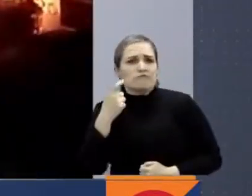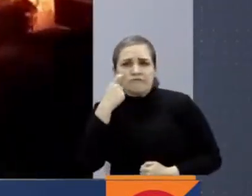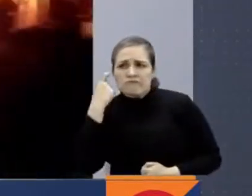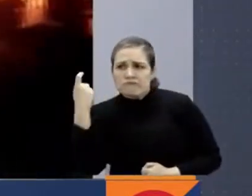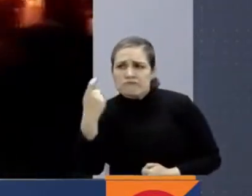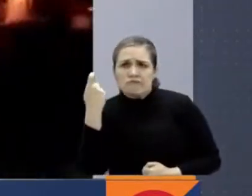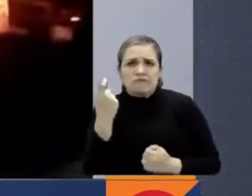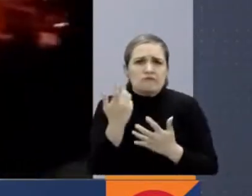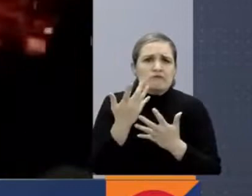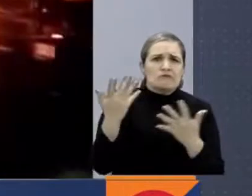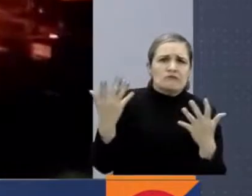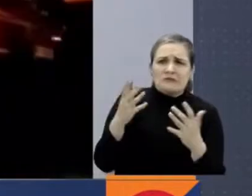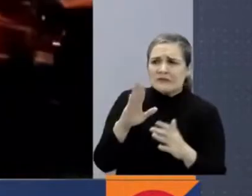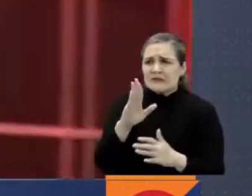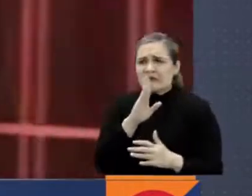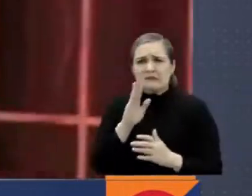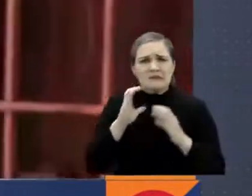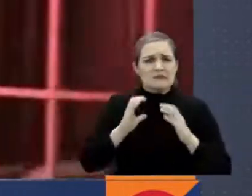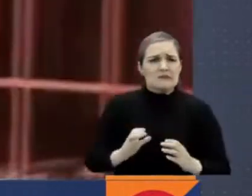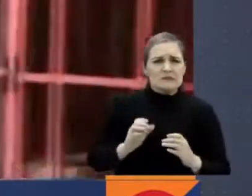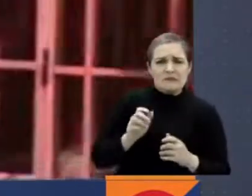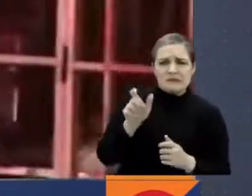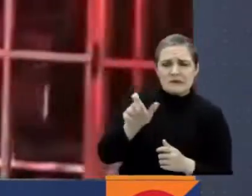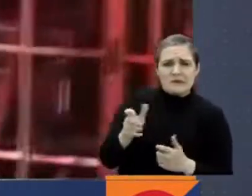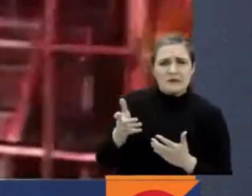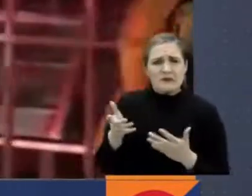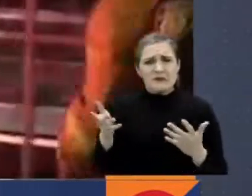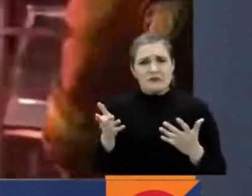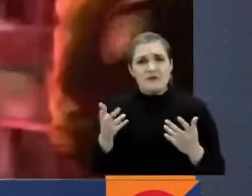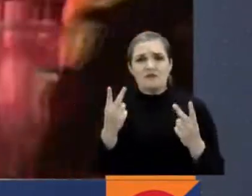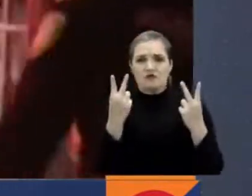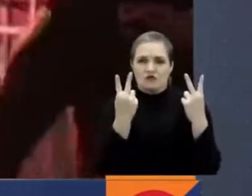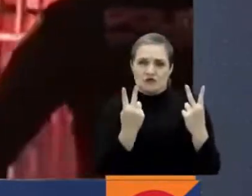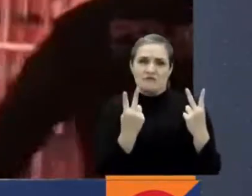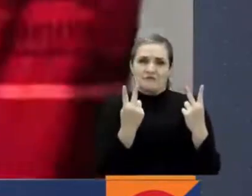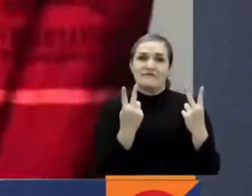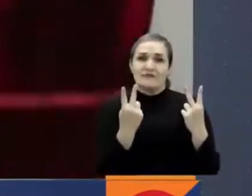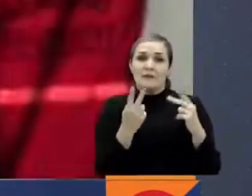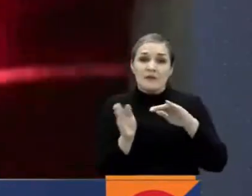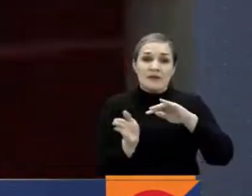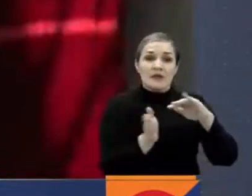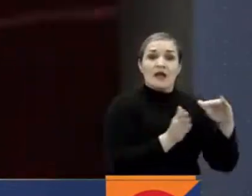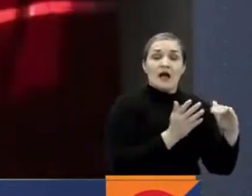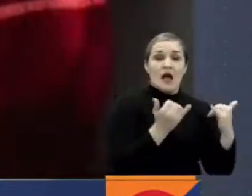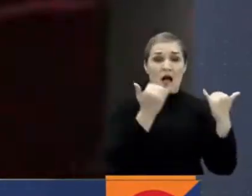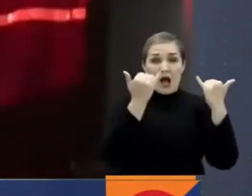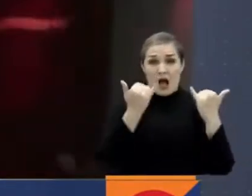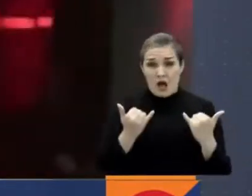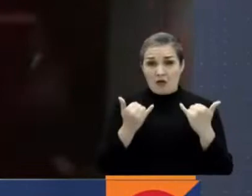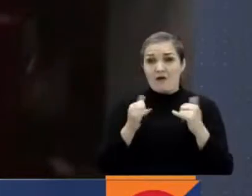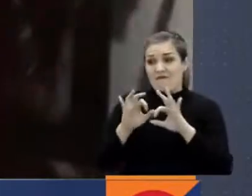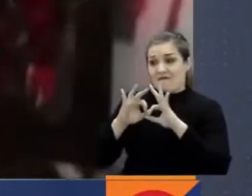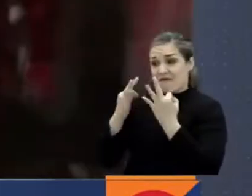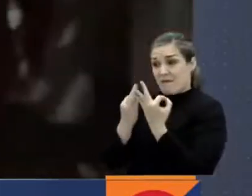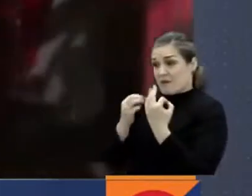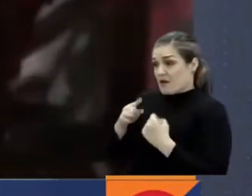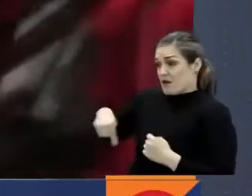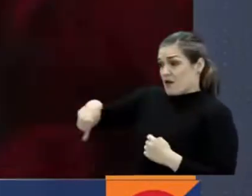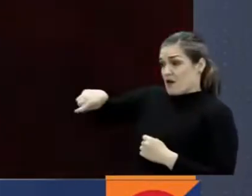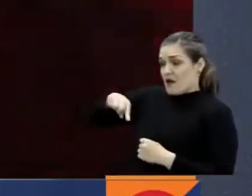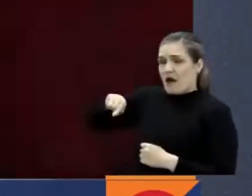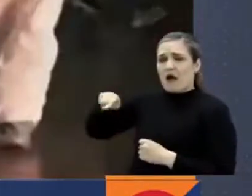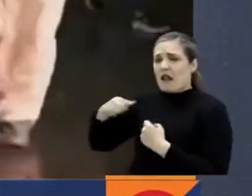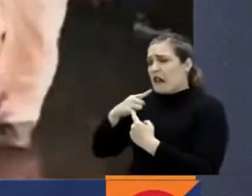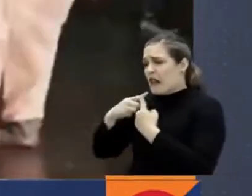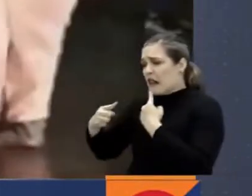ser identificadas. Pero hablamos con los familiares de esas personas víctimas, con Michael Cortés, que precisamente es hijo